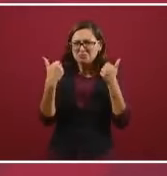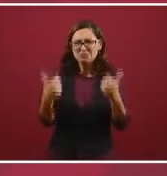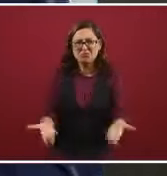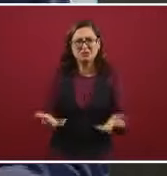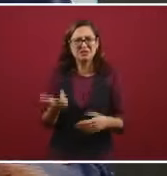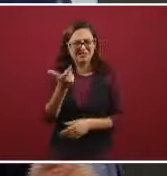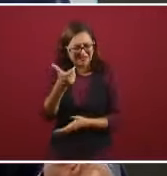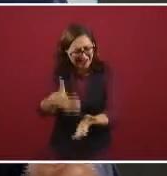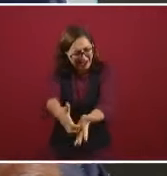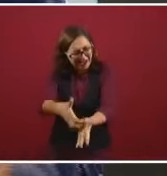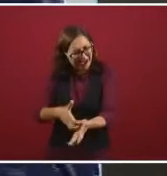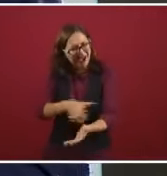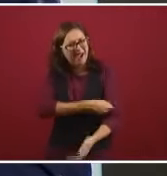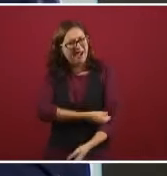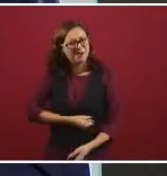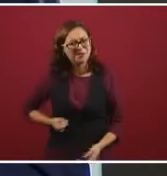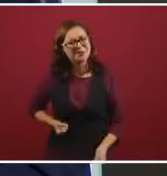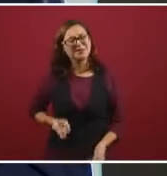y